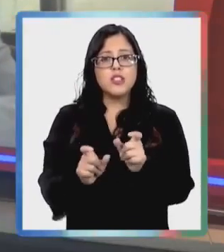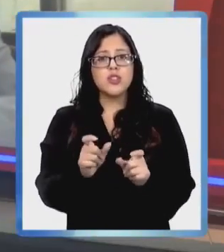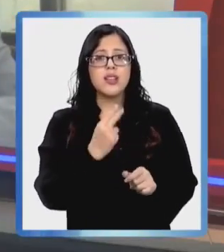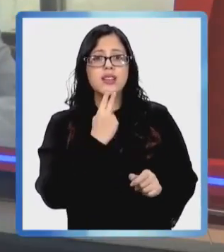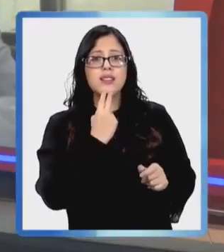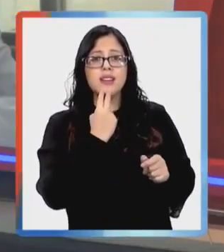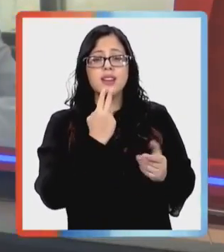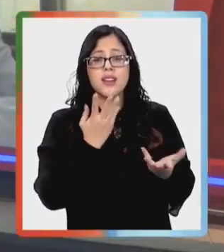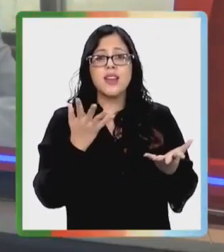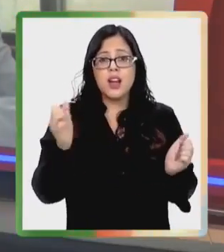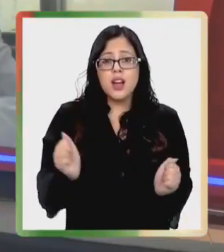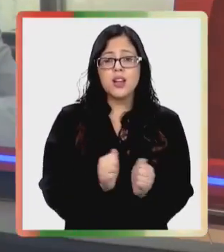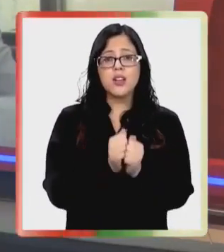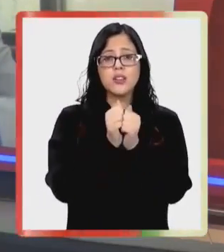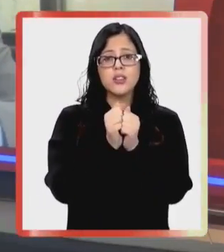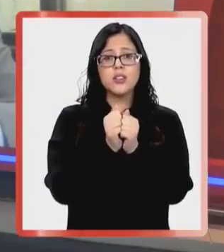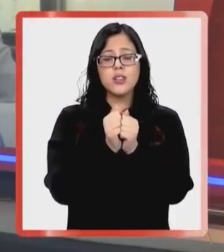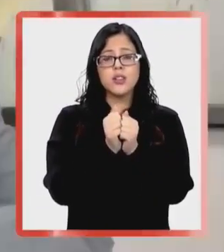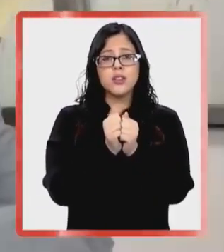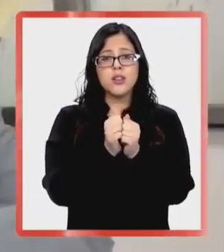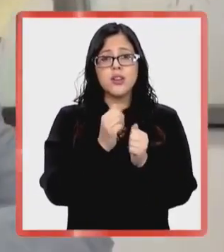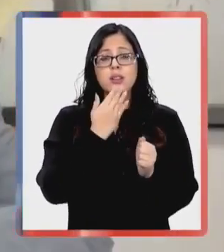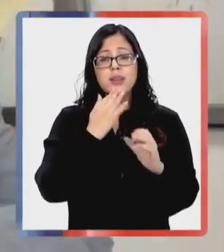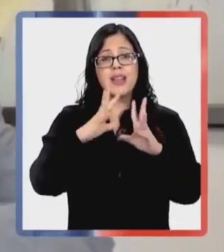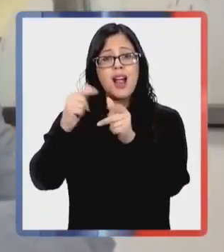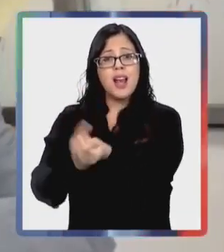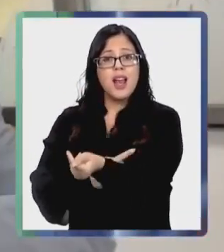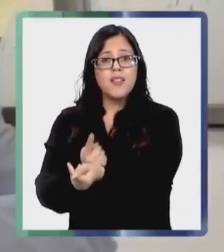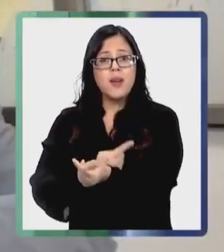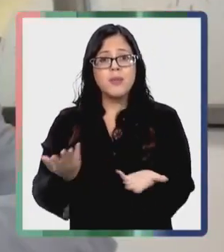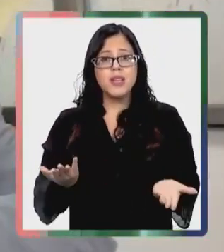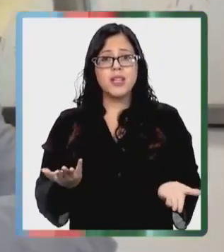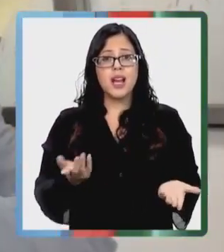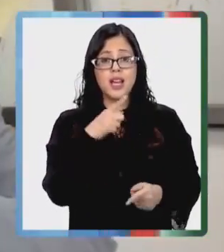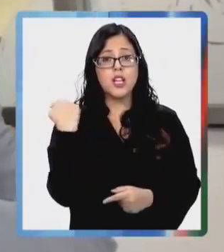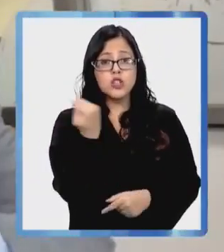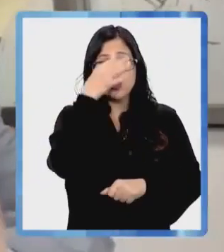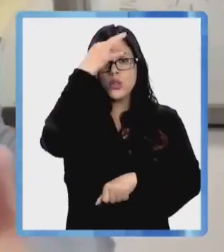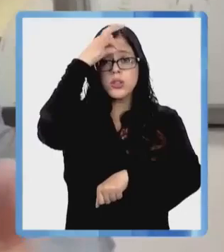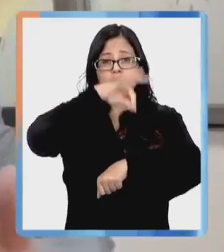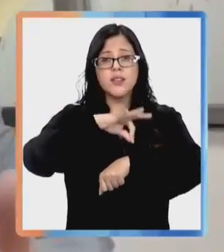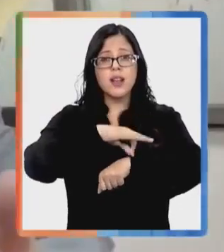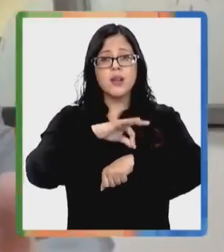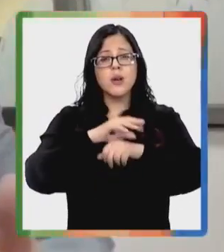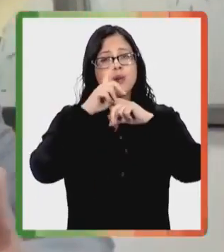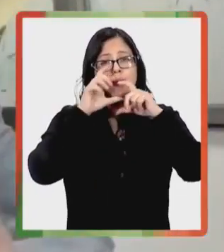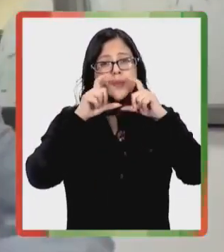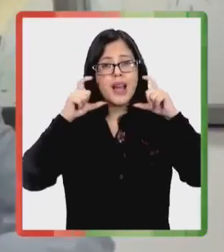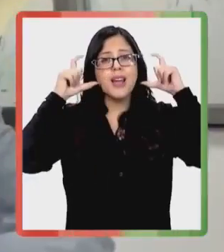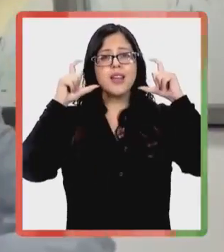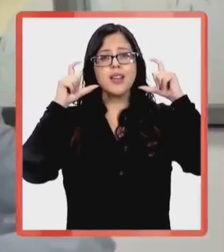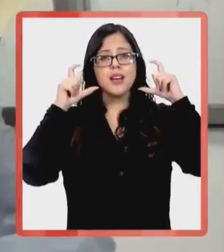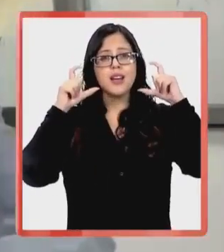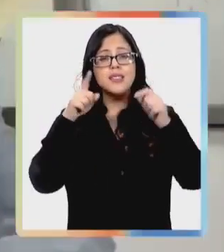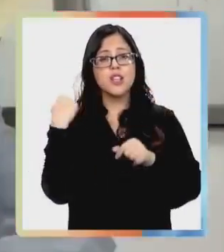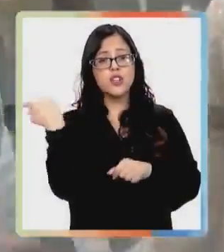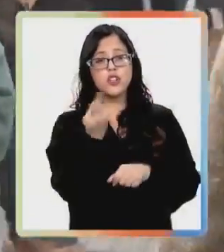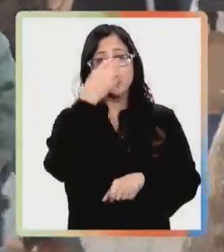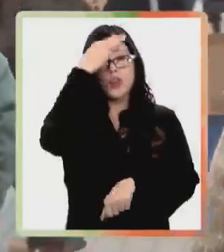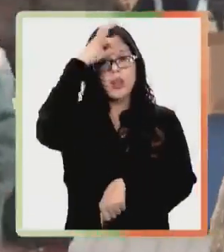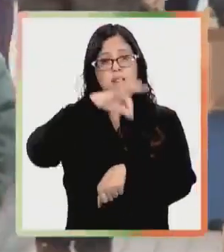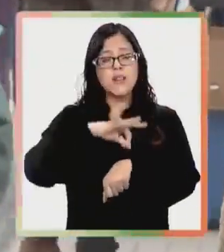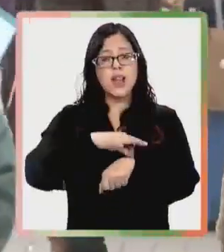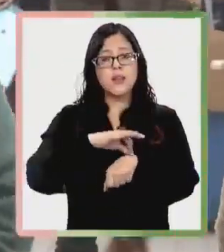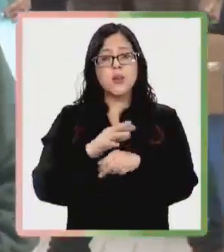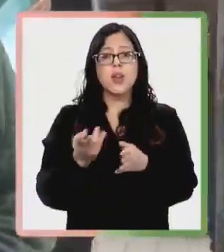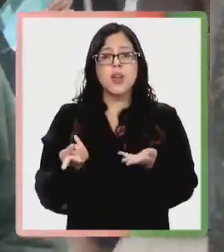connacionales, a la gente que vive con nosotros, a nuestros familiares, bueno, y estamos enfermos, usemos mascarillas. Si estamos